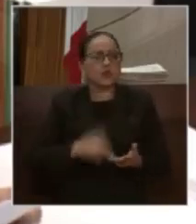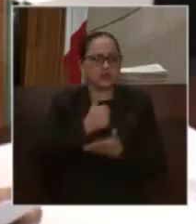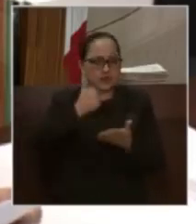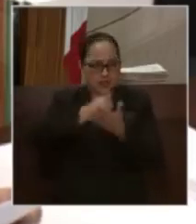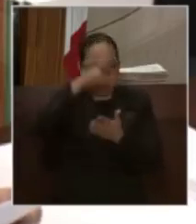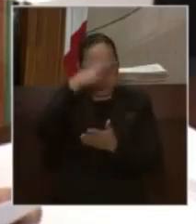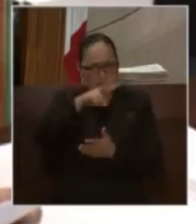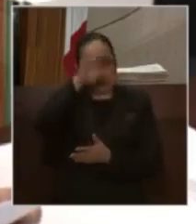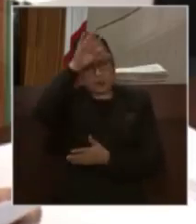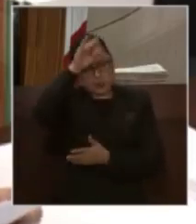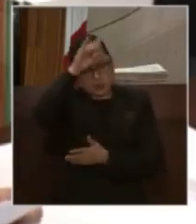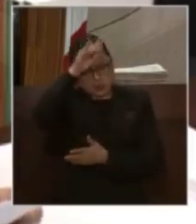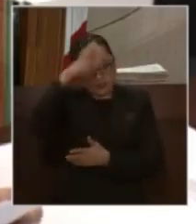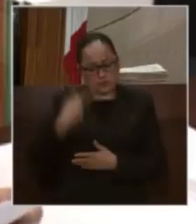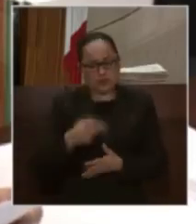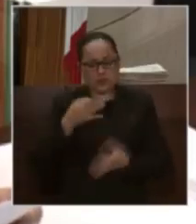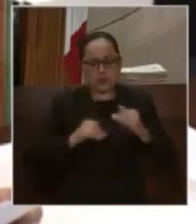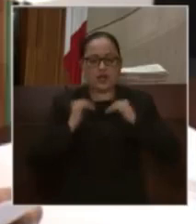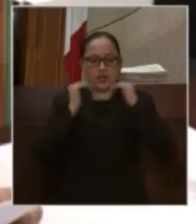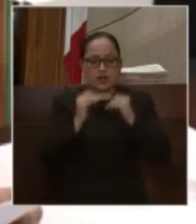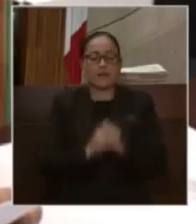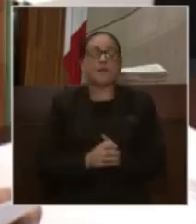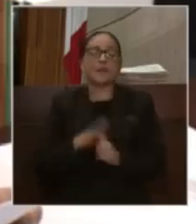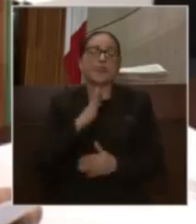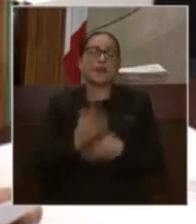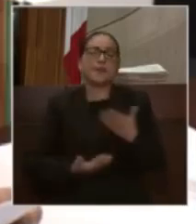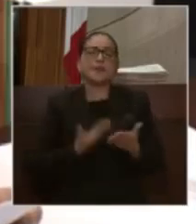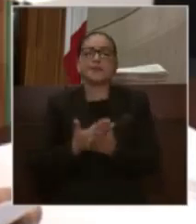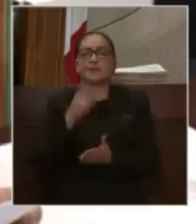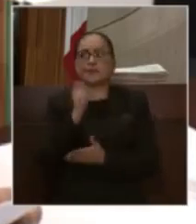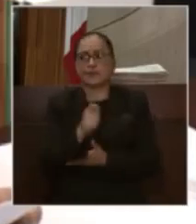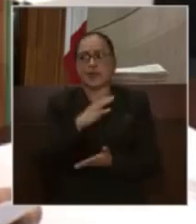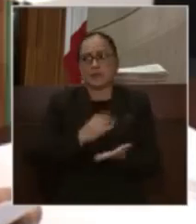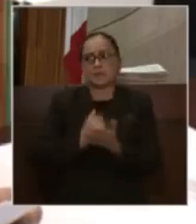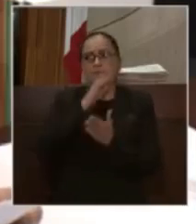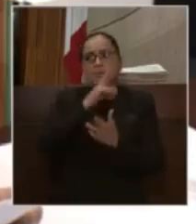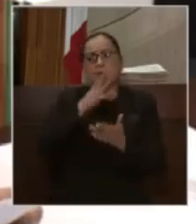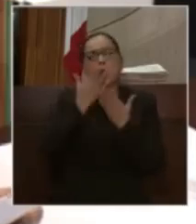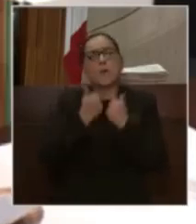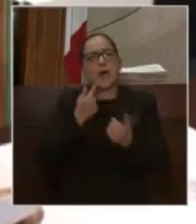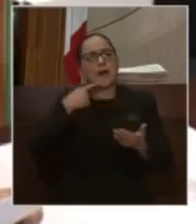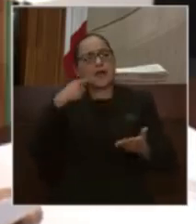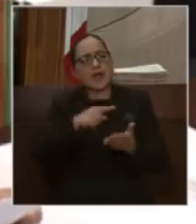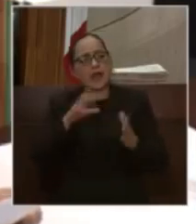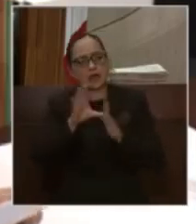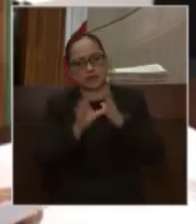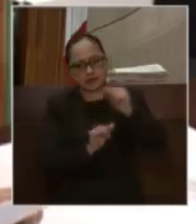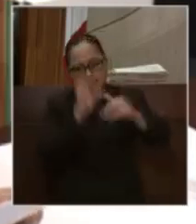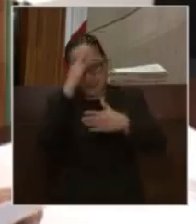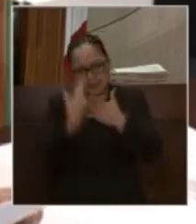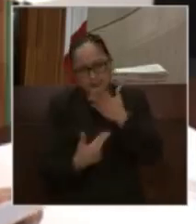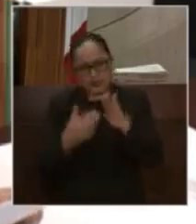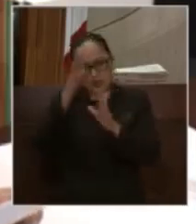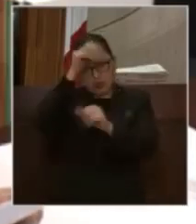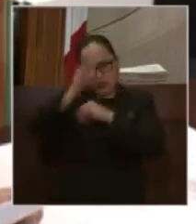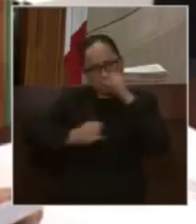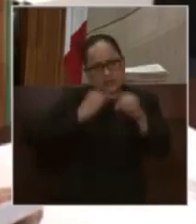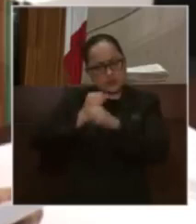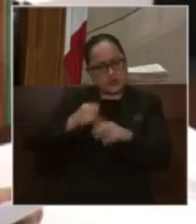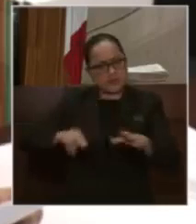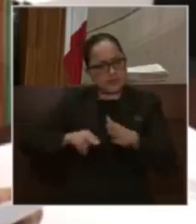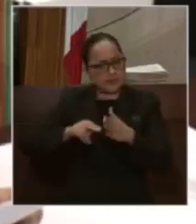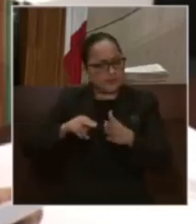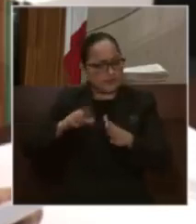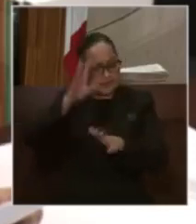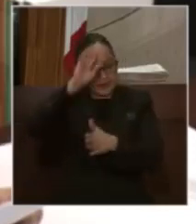México y Monterrey de este Tribunal Electoral. En los proyectos se estima que en los fallos no se actualizó algún planteamiento de constitucionalidad o convencionalidad que pueda